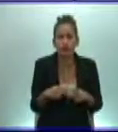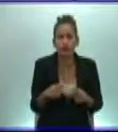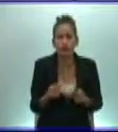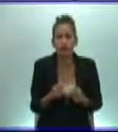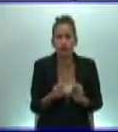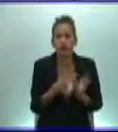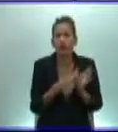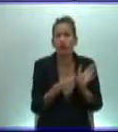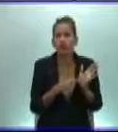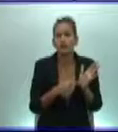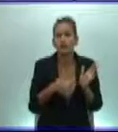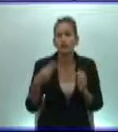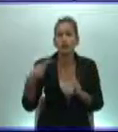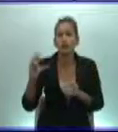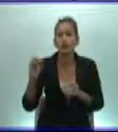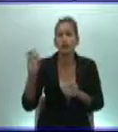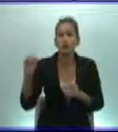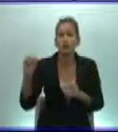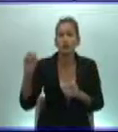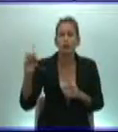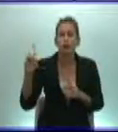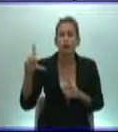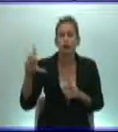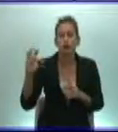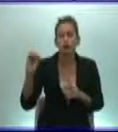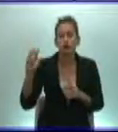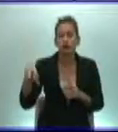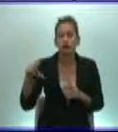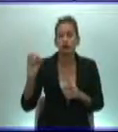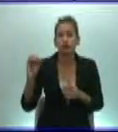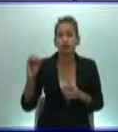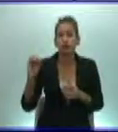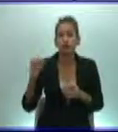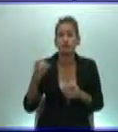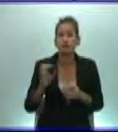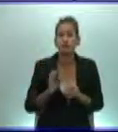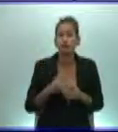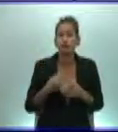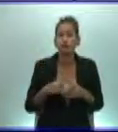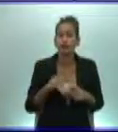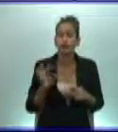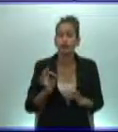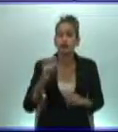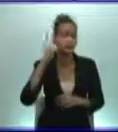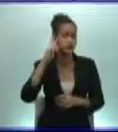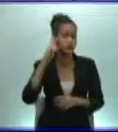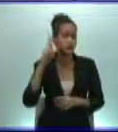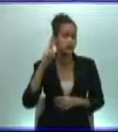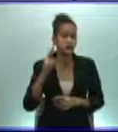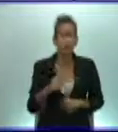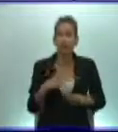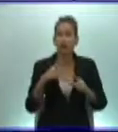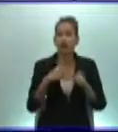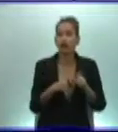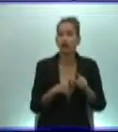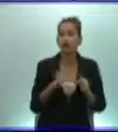homólogos, siempre recordando que a ángulos iguales se oponen